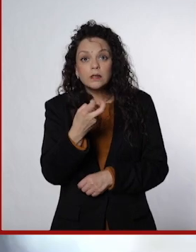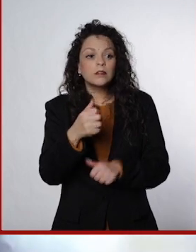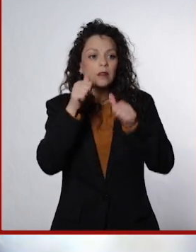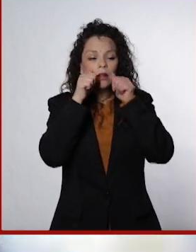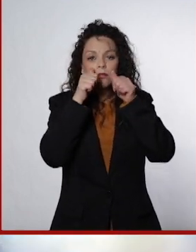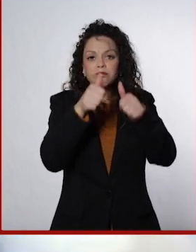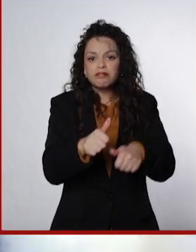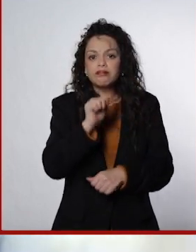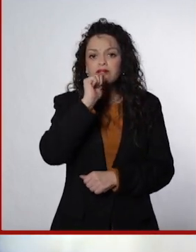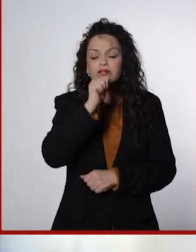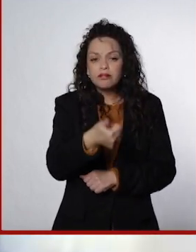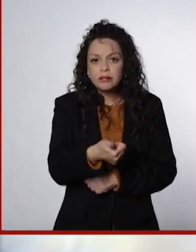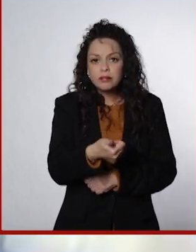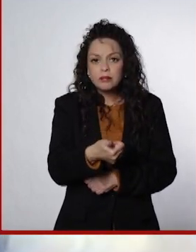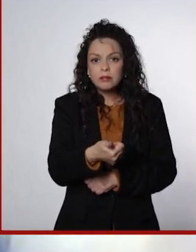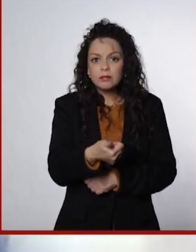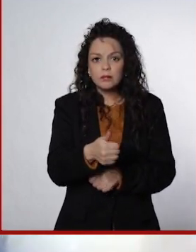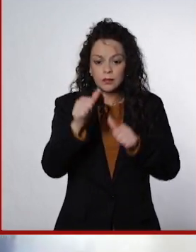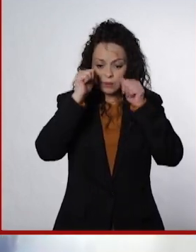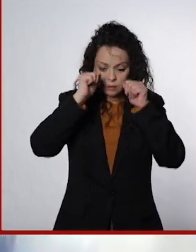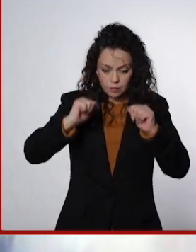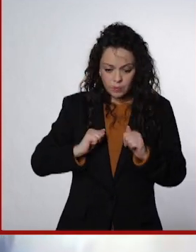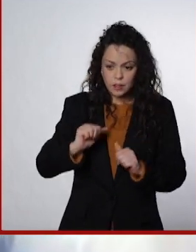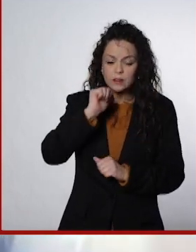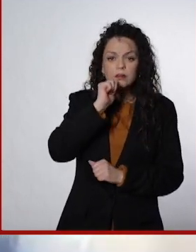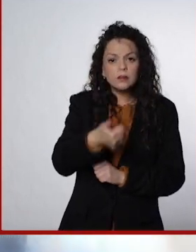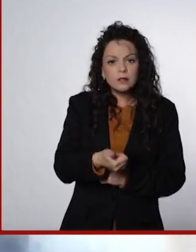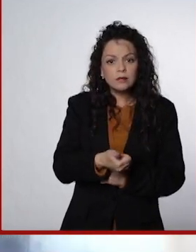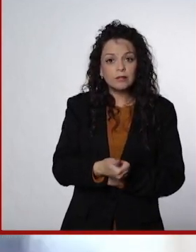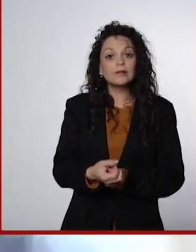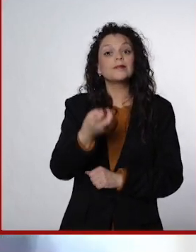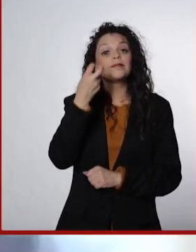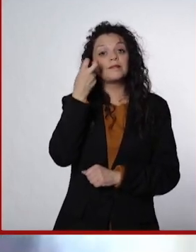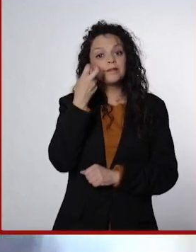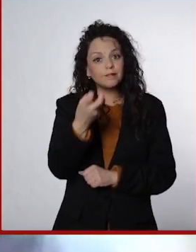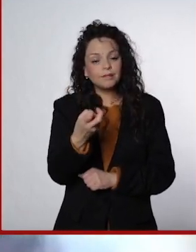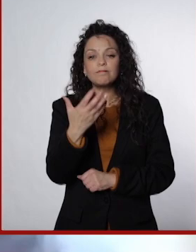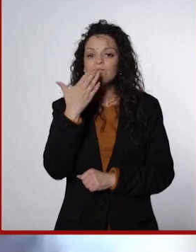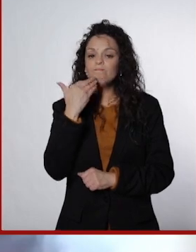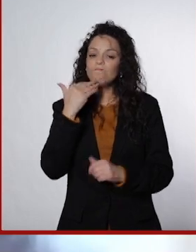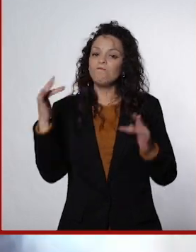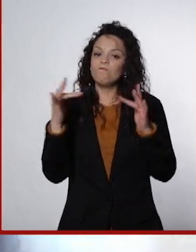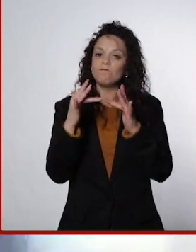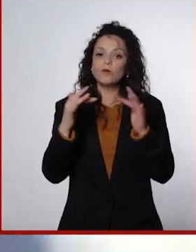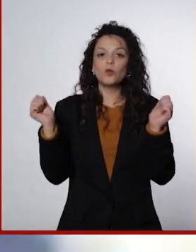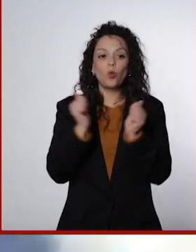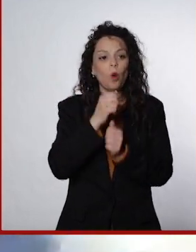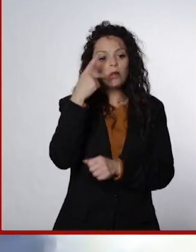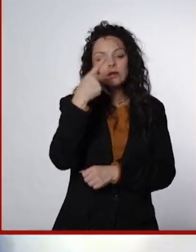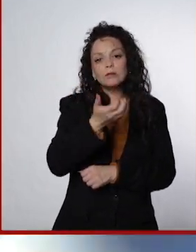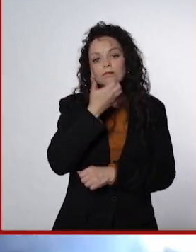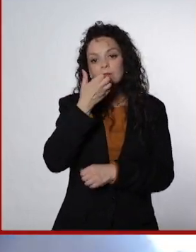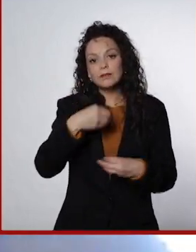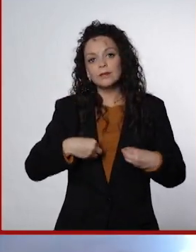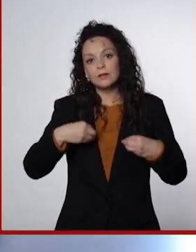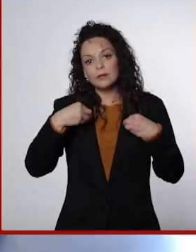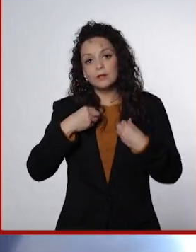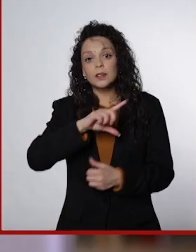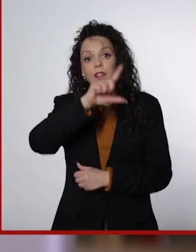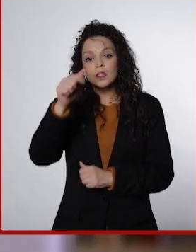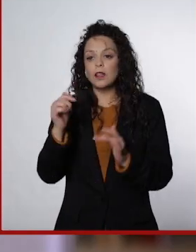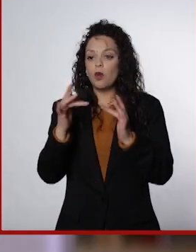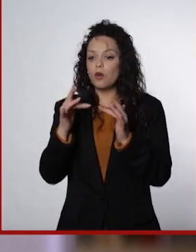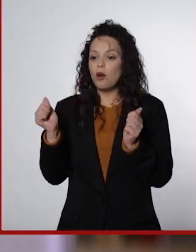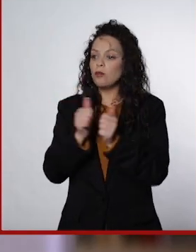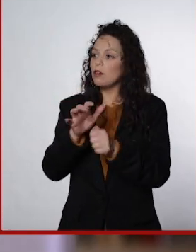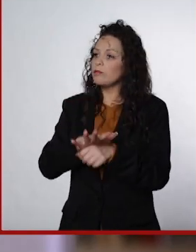misma para ponerle atención a los demás. Esa es la alienación. Dejó de estar en contacto con lo que la habitaba y se puso en contacto con lo que